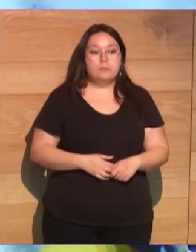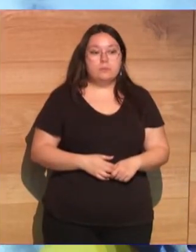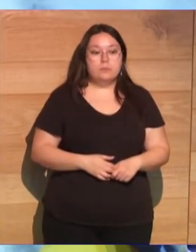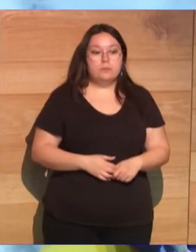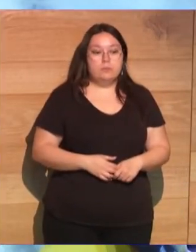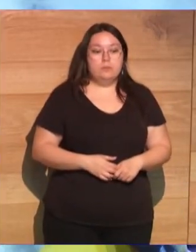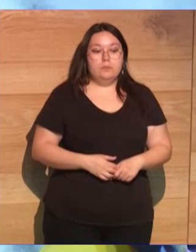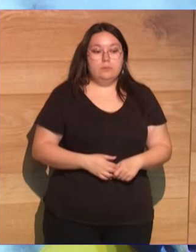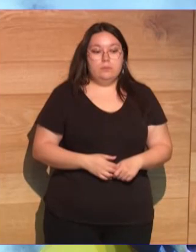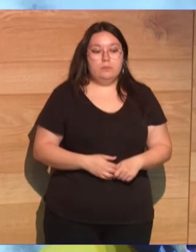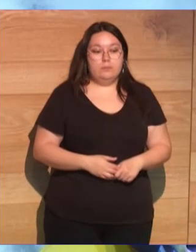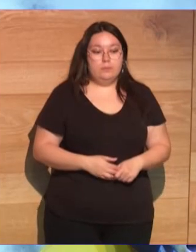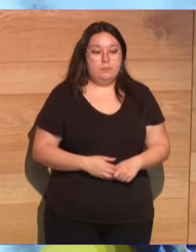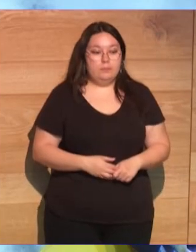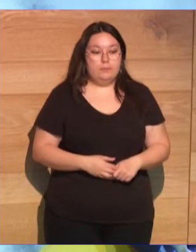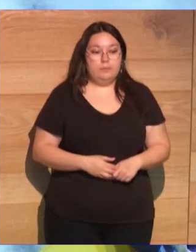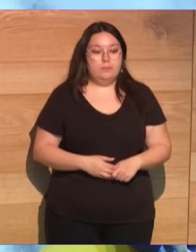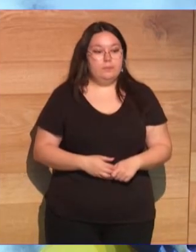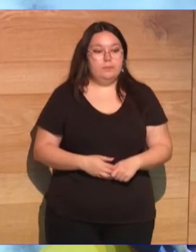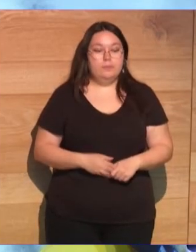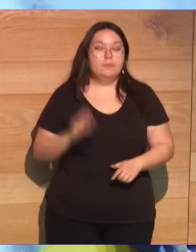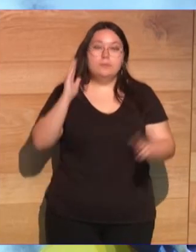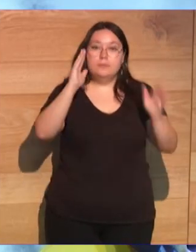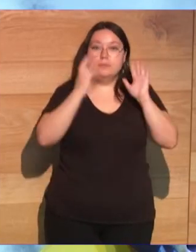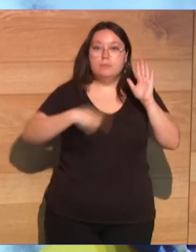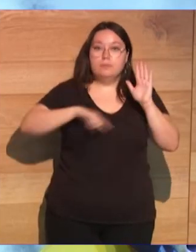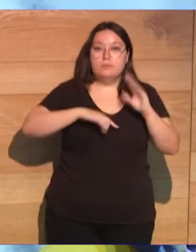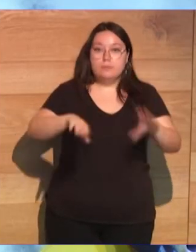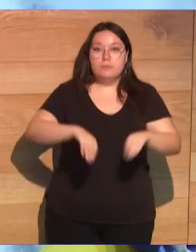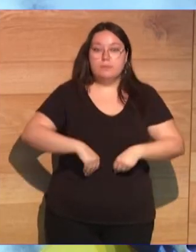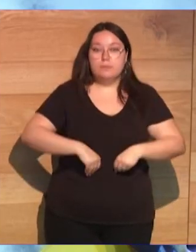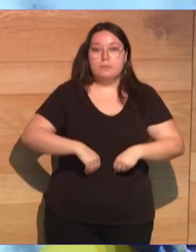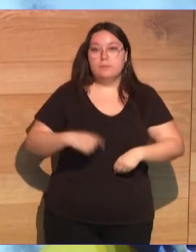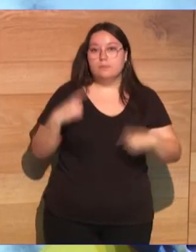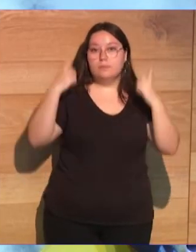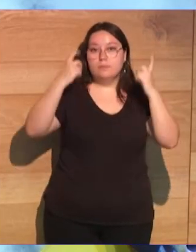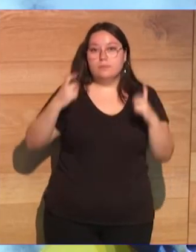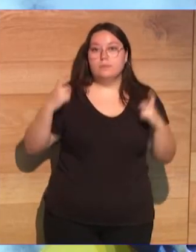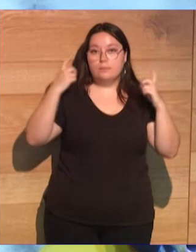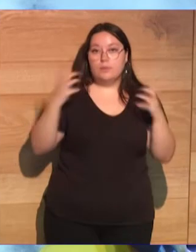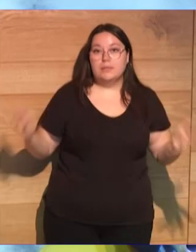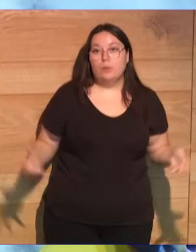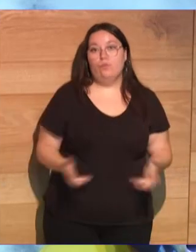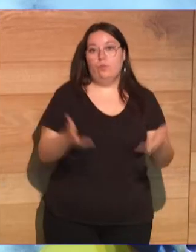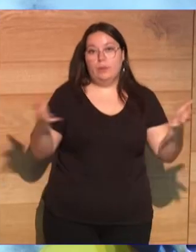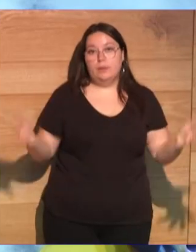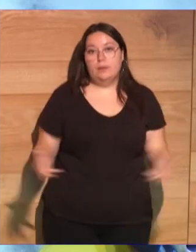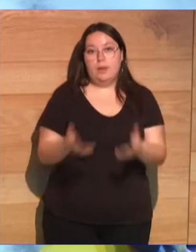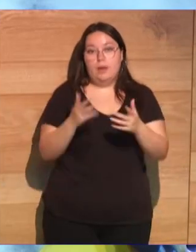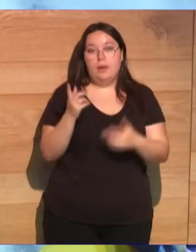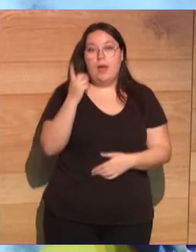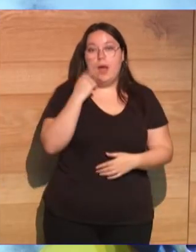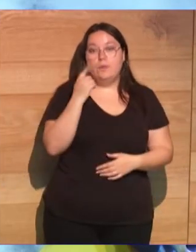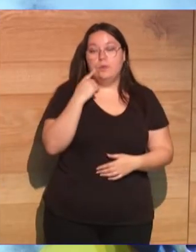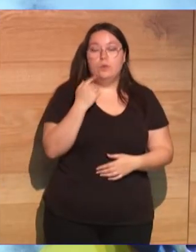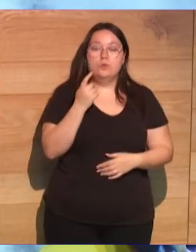este momento es aceptando que lo que estamos intentando es que se fomenten hábitos,